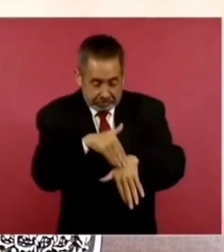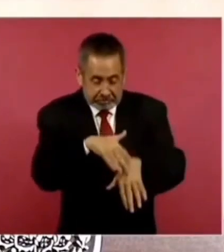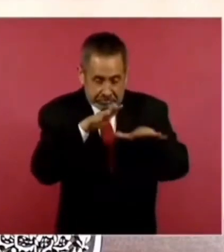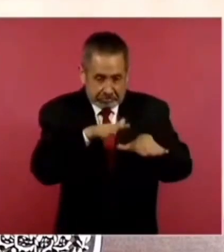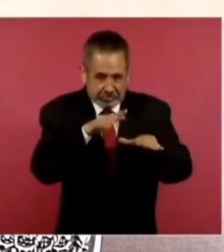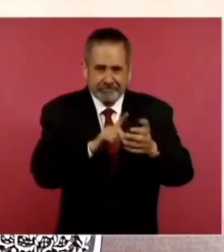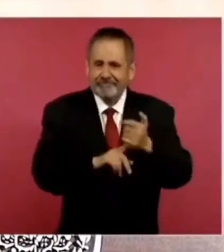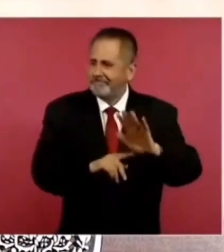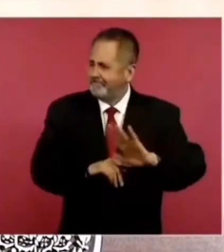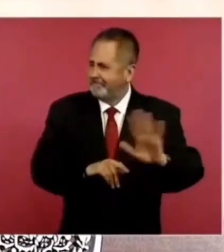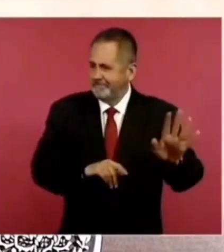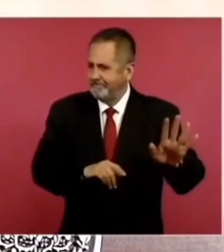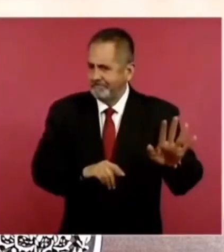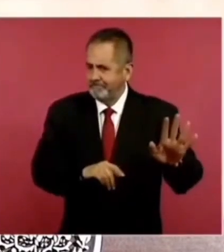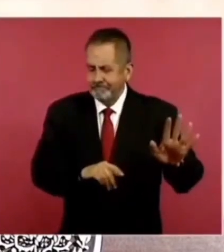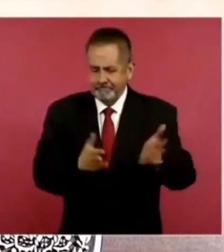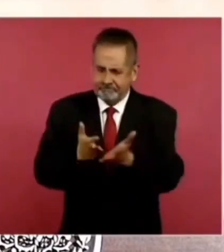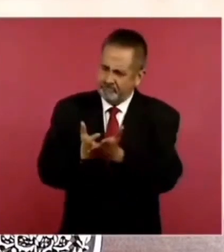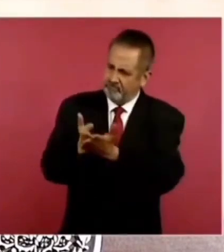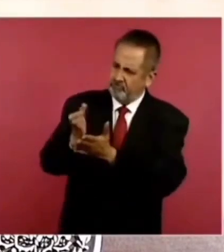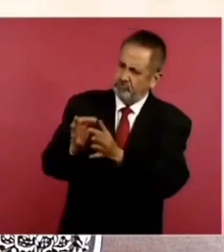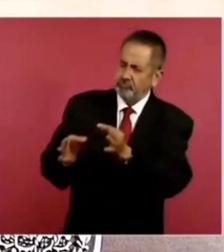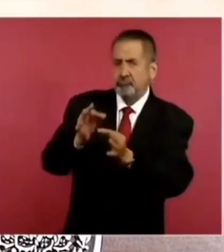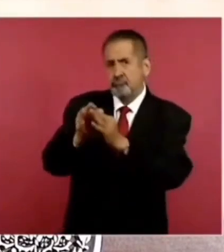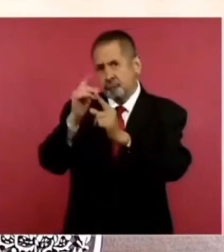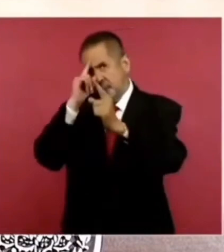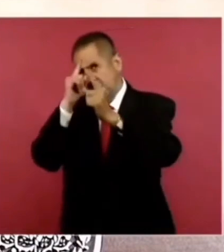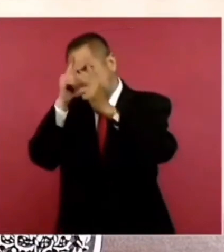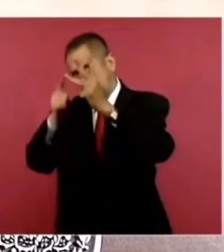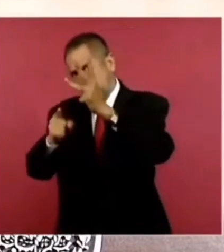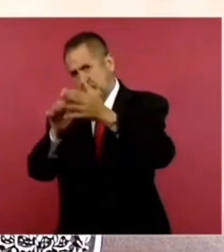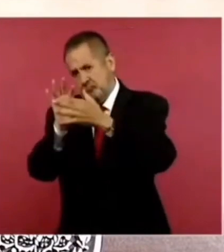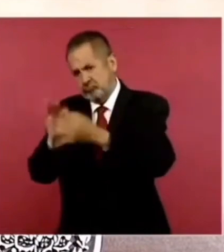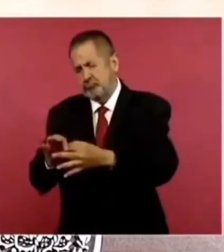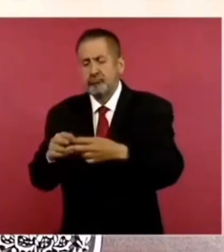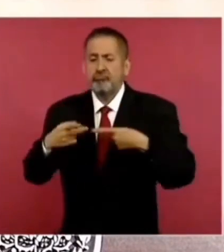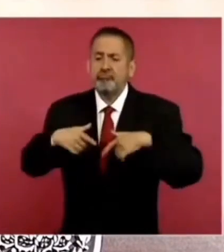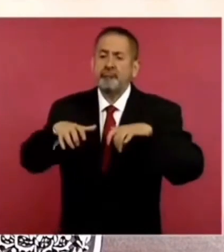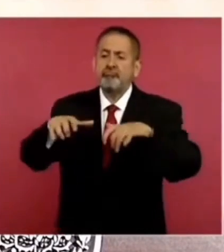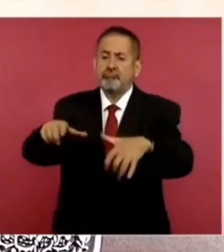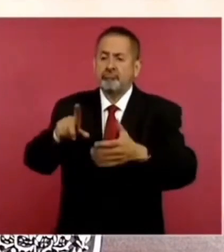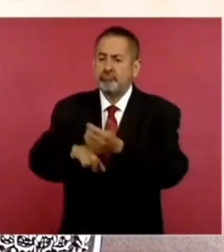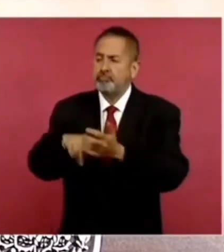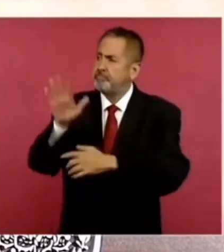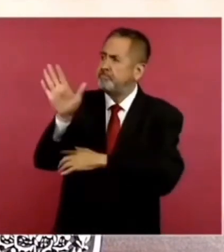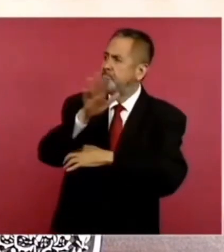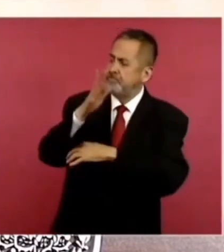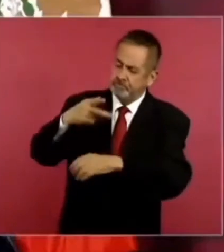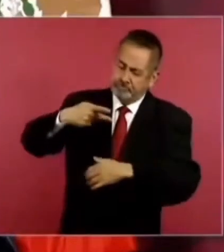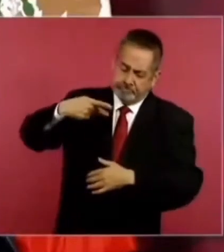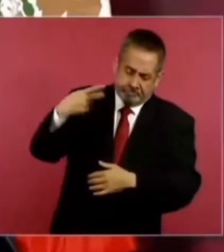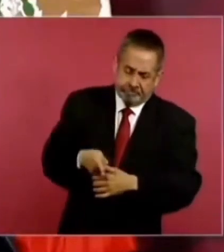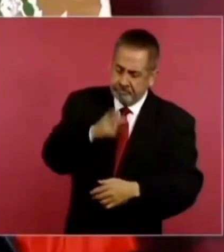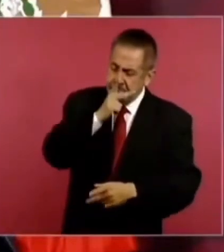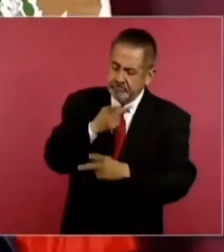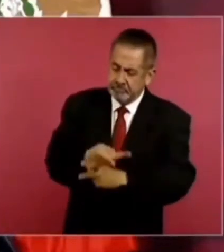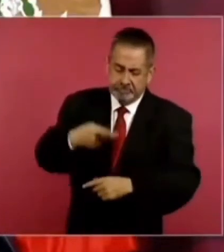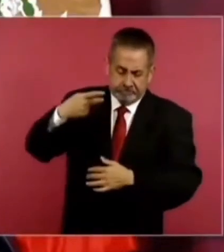Tenemos que procurar siempre que haya lealtad al pueblo y a la patria.